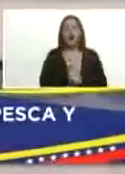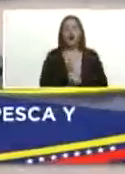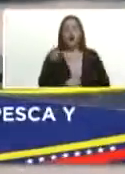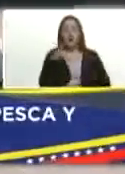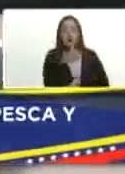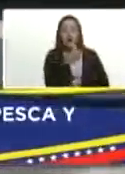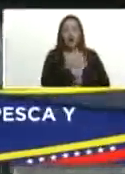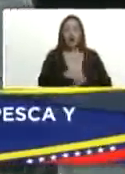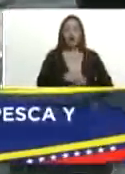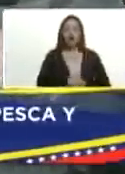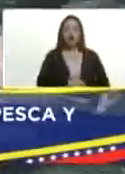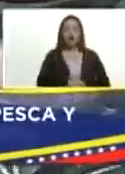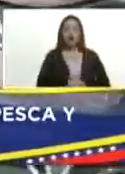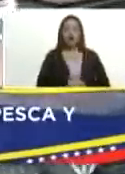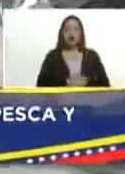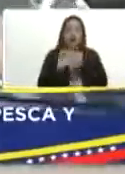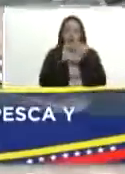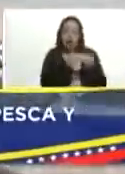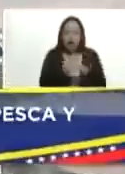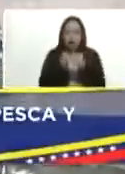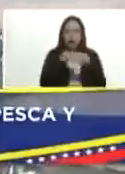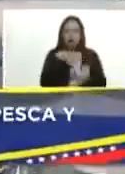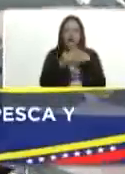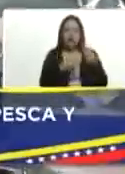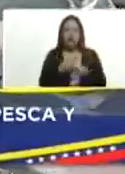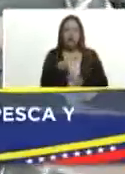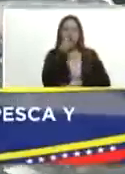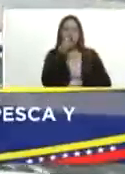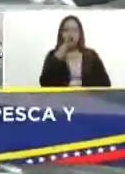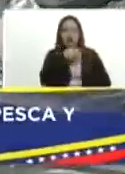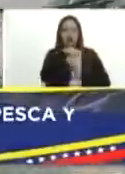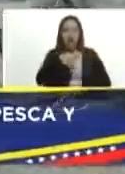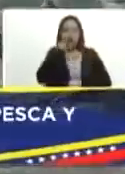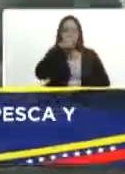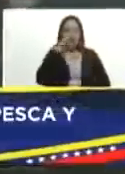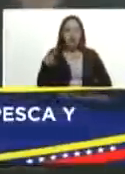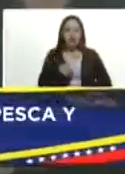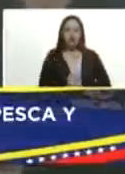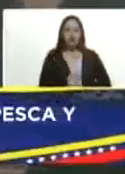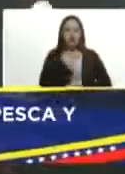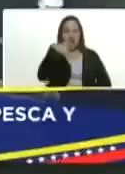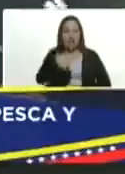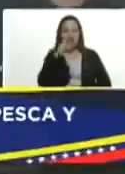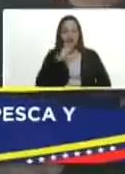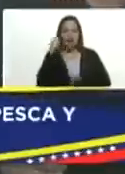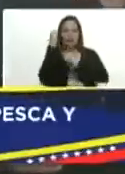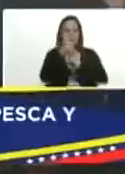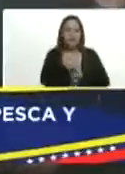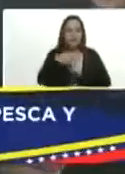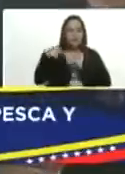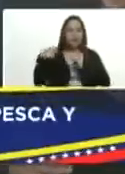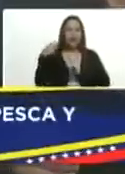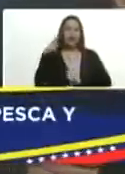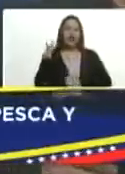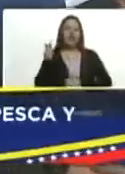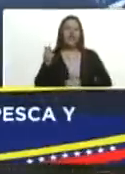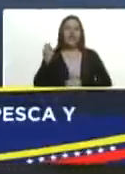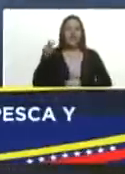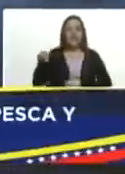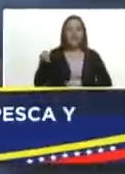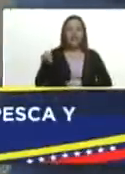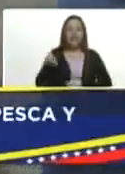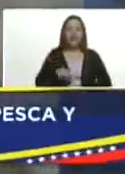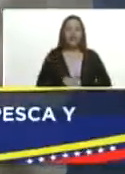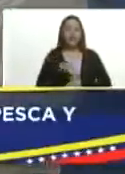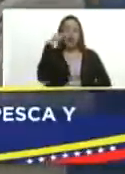pescado, produciendo alimento para nuestro pueblo. Bueno, aquí estamos en Pescarven, Vicente. Vicente Rebol, que Dios me la